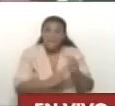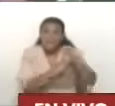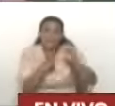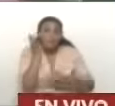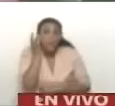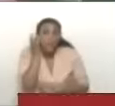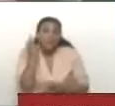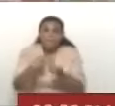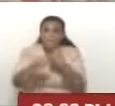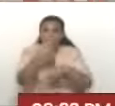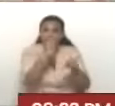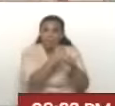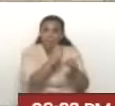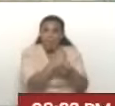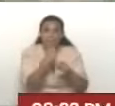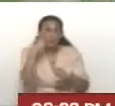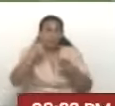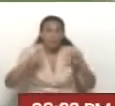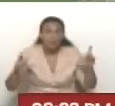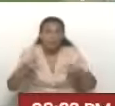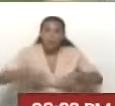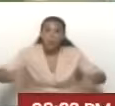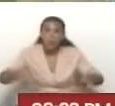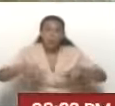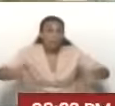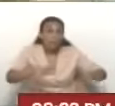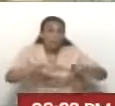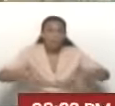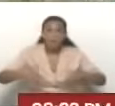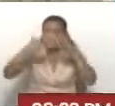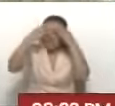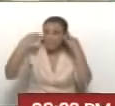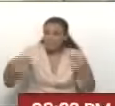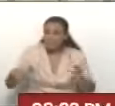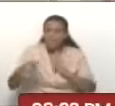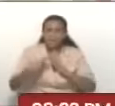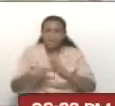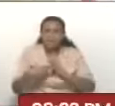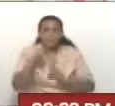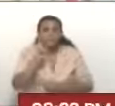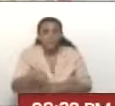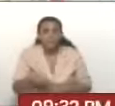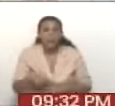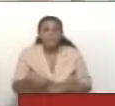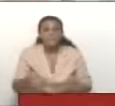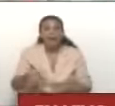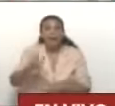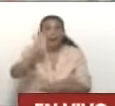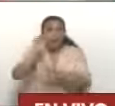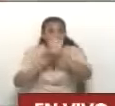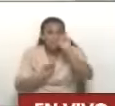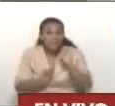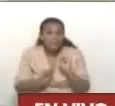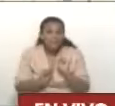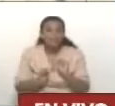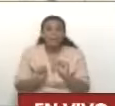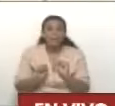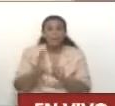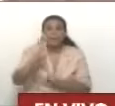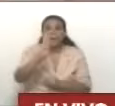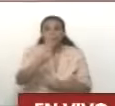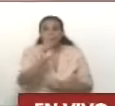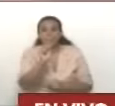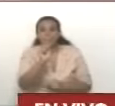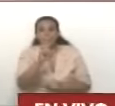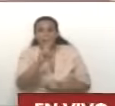Estamos generando empleo, pero también estamos generando espacios para el esparcimiento, pero también para la formación en barismo. La Escuela de